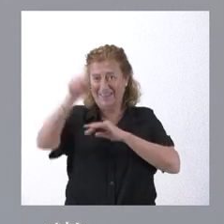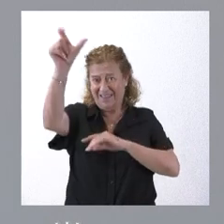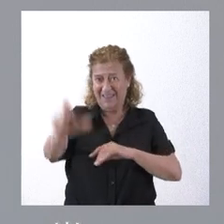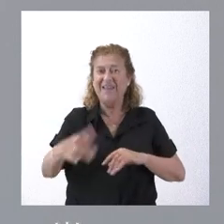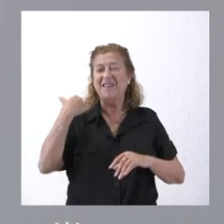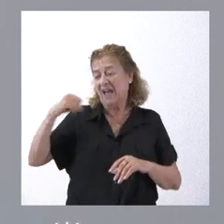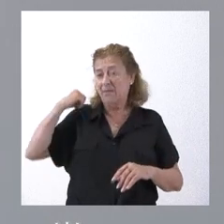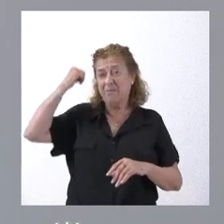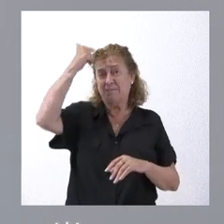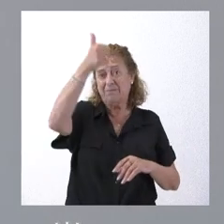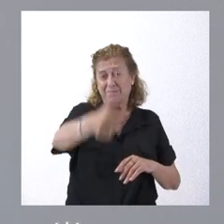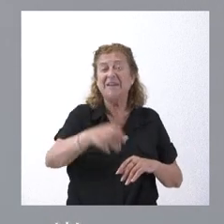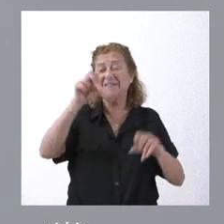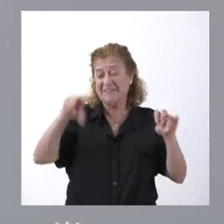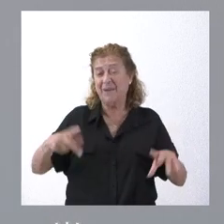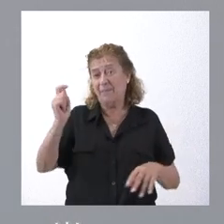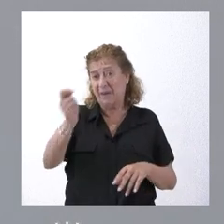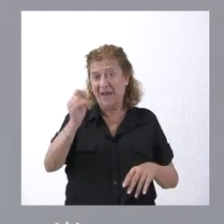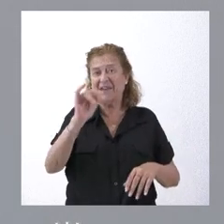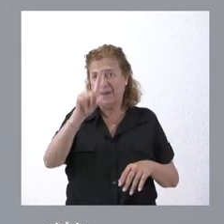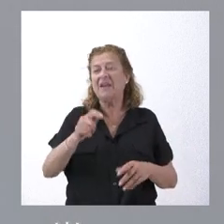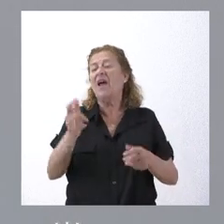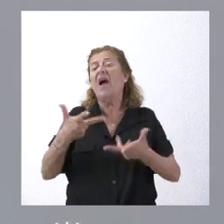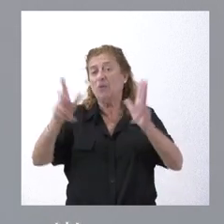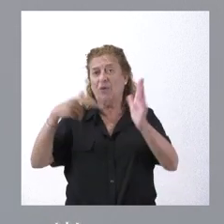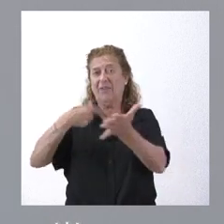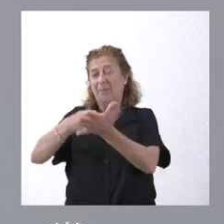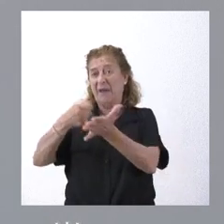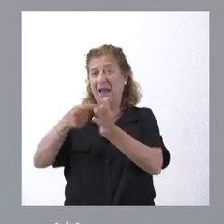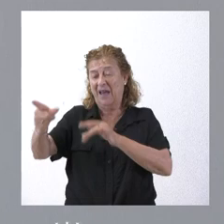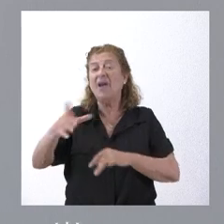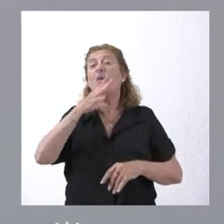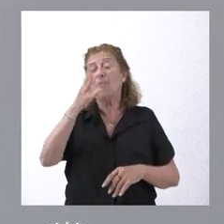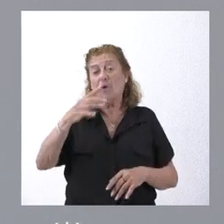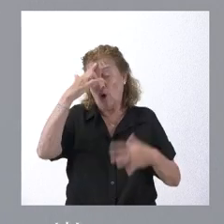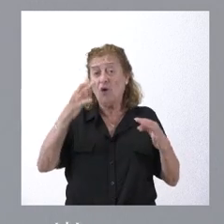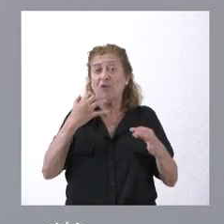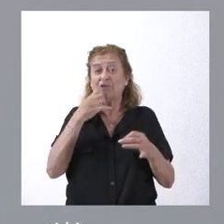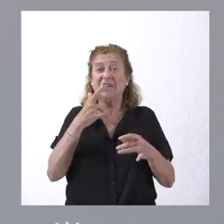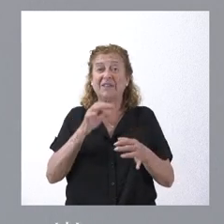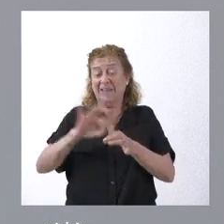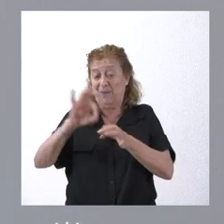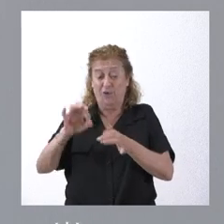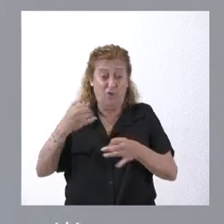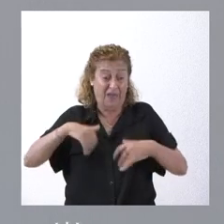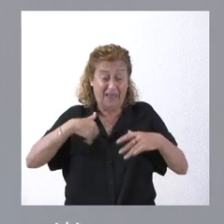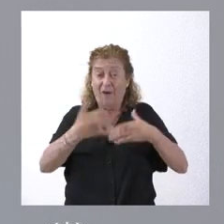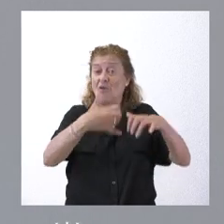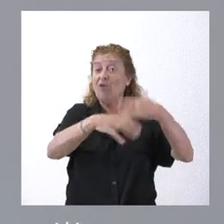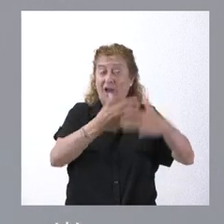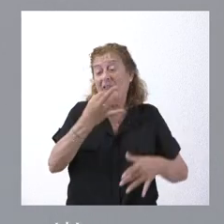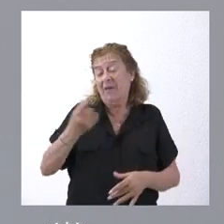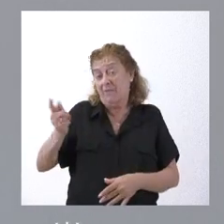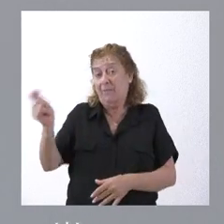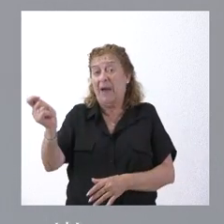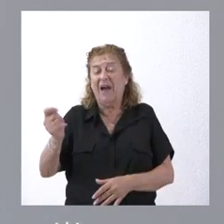meses sin obtener esa retribución y también se autoriza al pago de la misma, porque lógicamente si el servicio se ha prestado, pues tiene que cobrar esas cantidades.